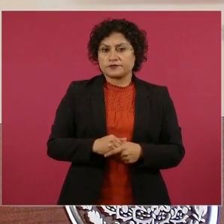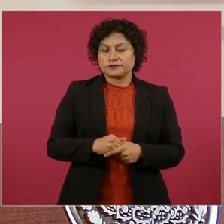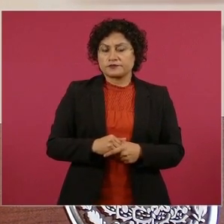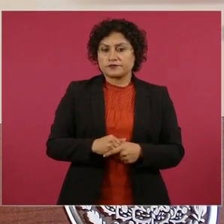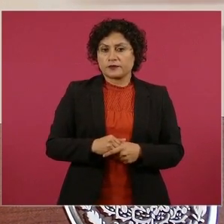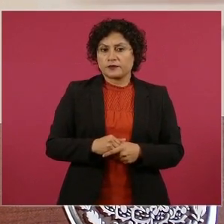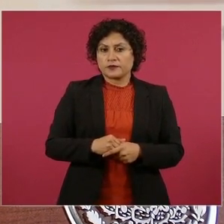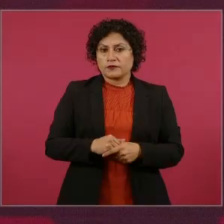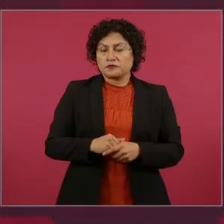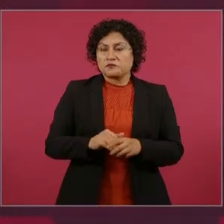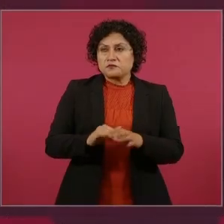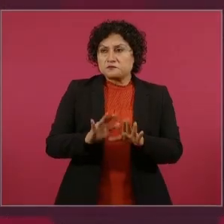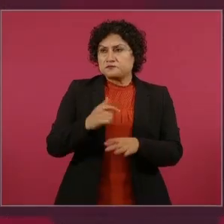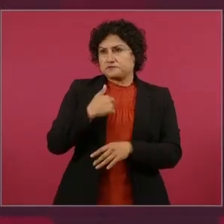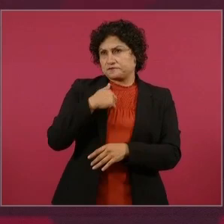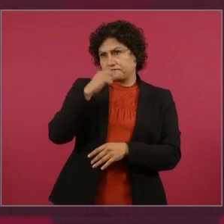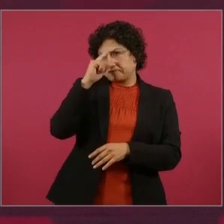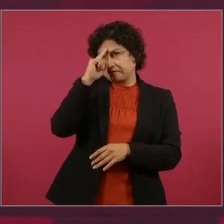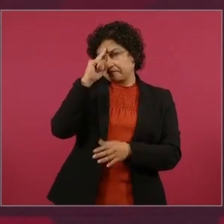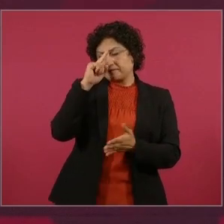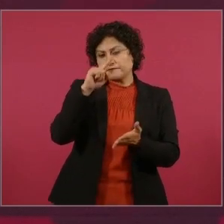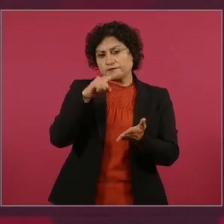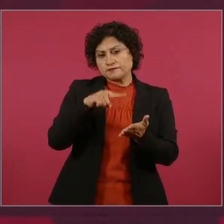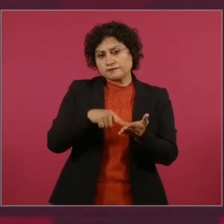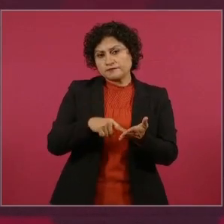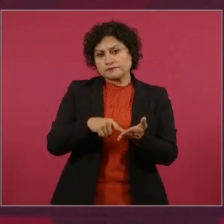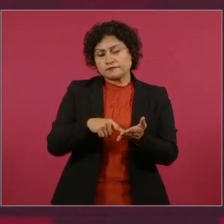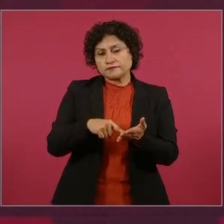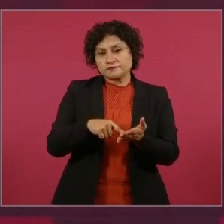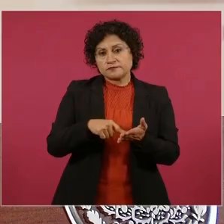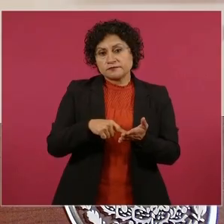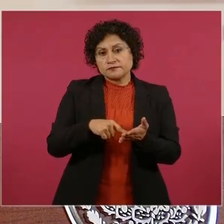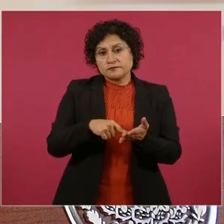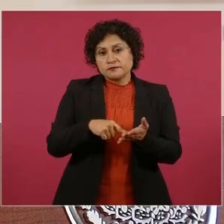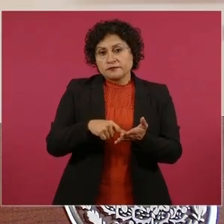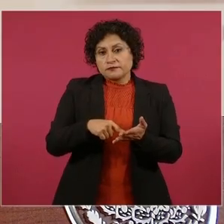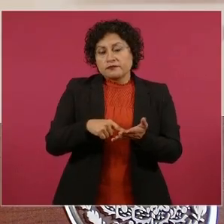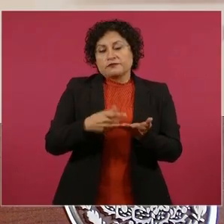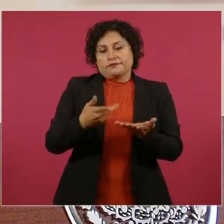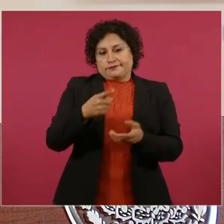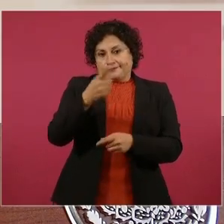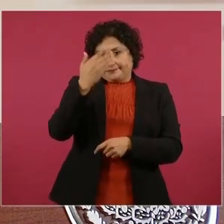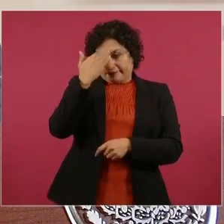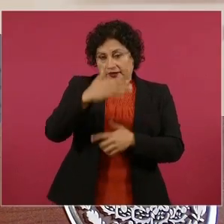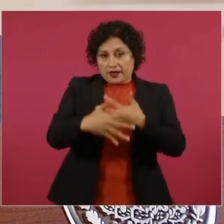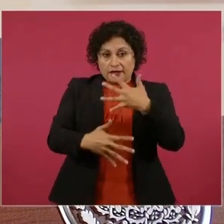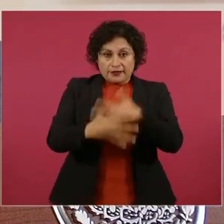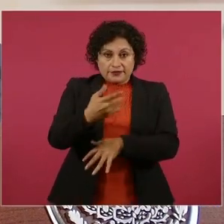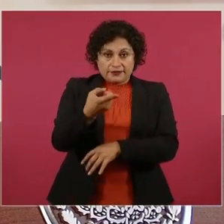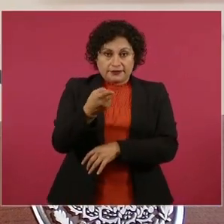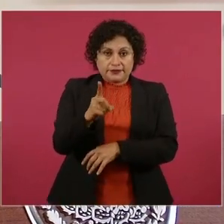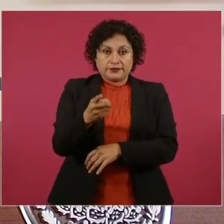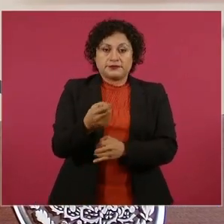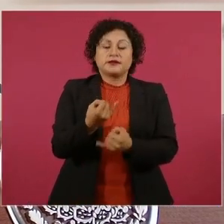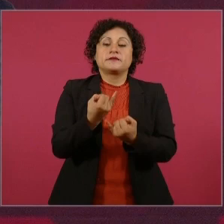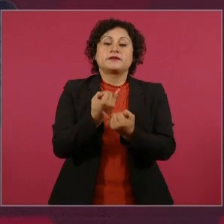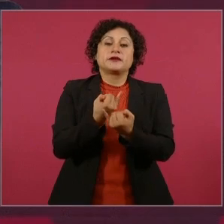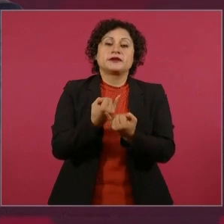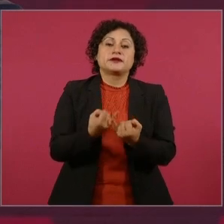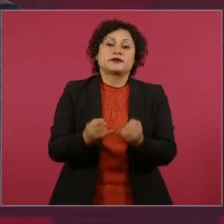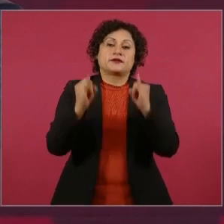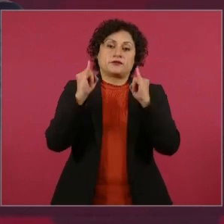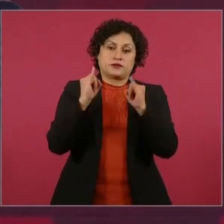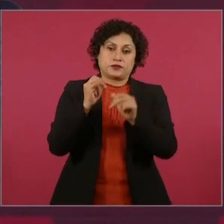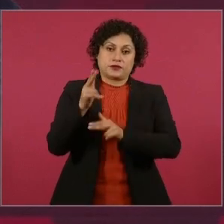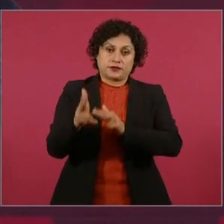Tengo pensado nada más el 15 inauguramos el tren el 16 tengo